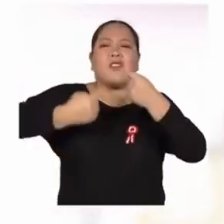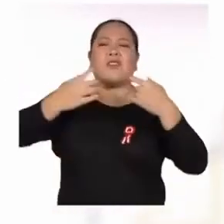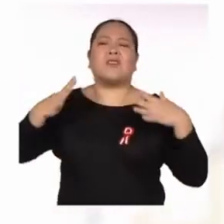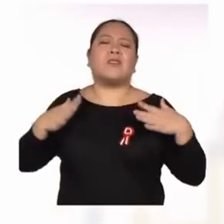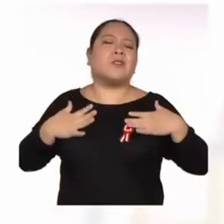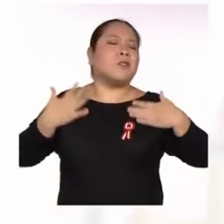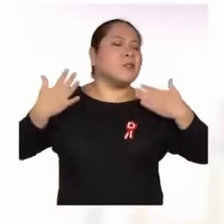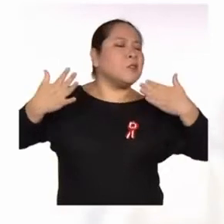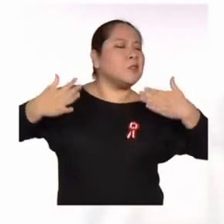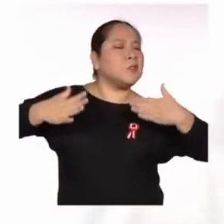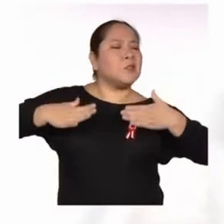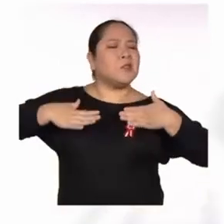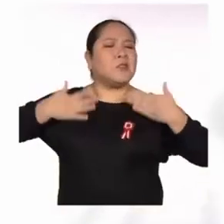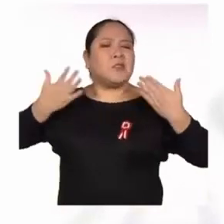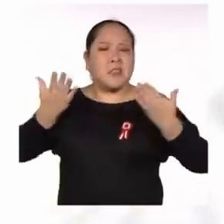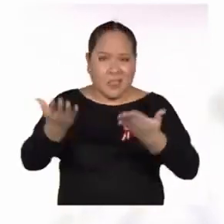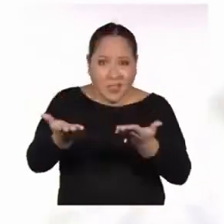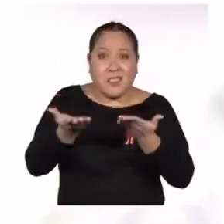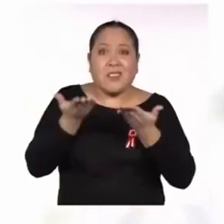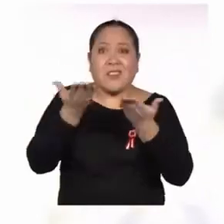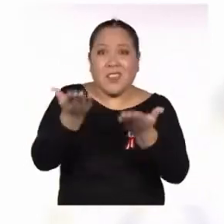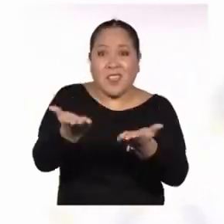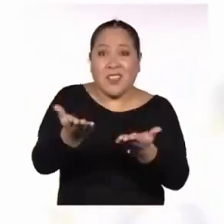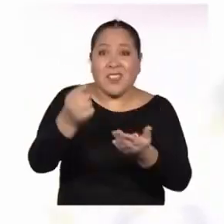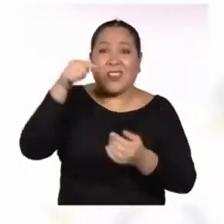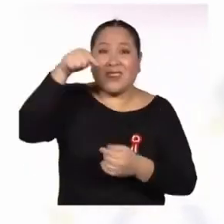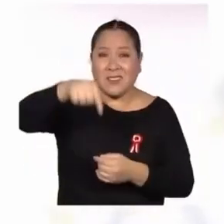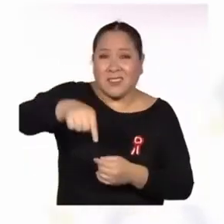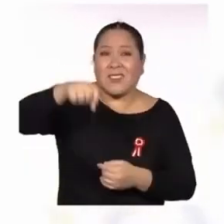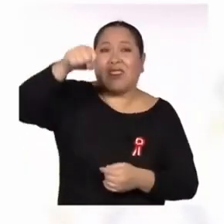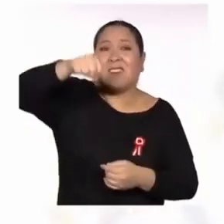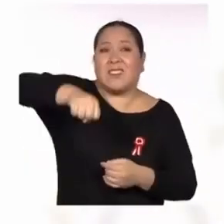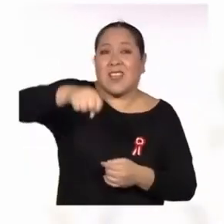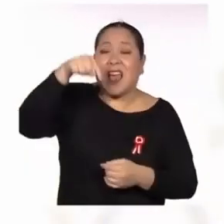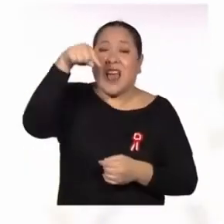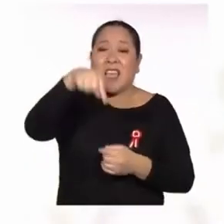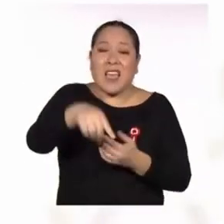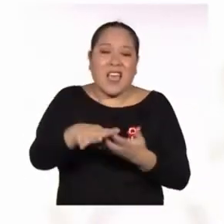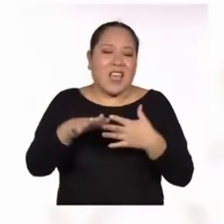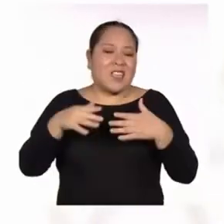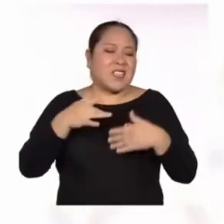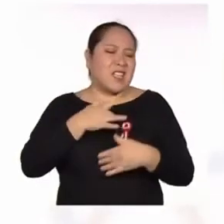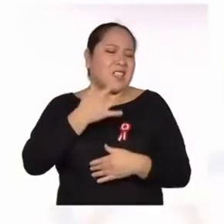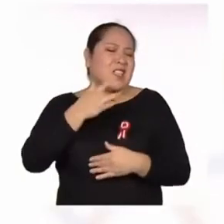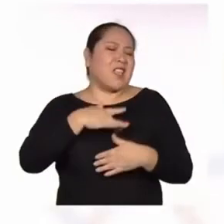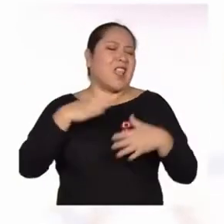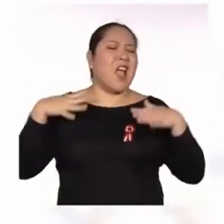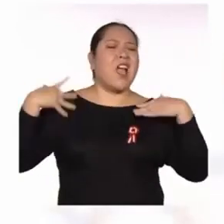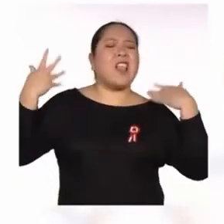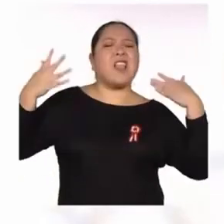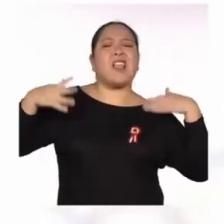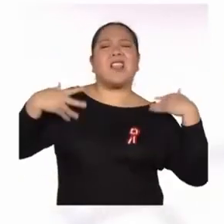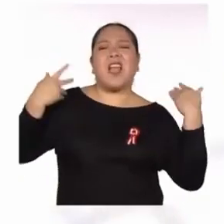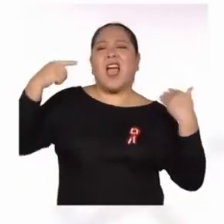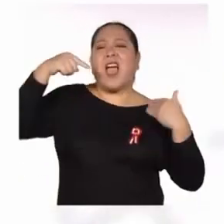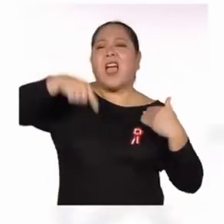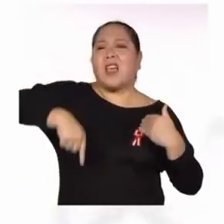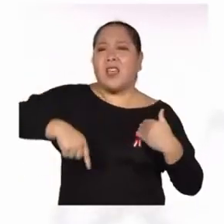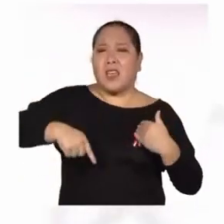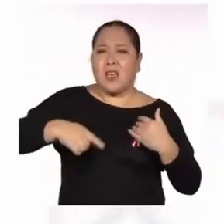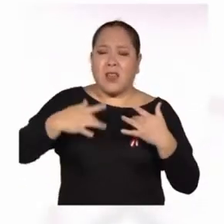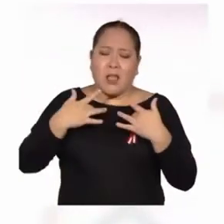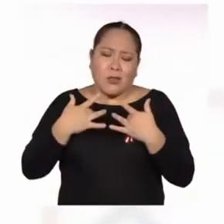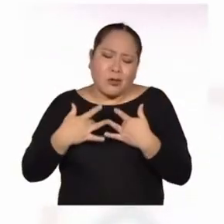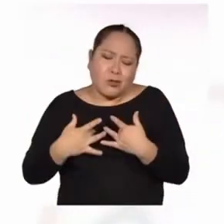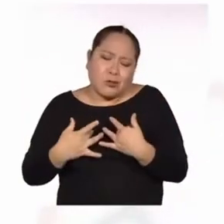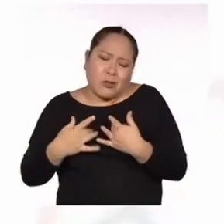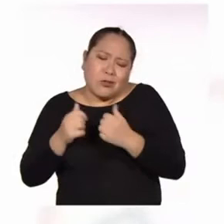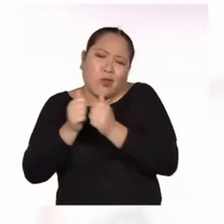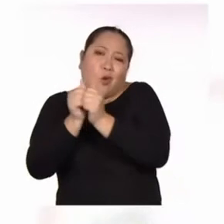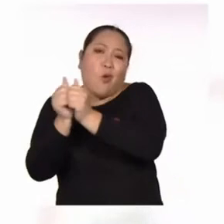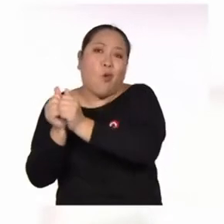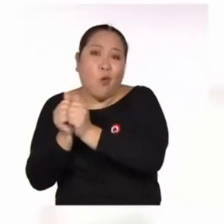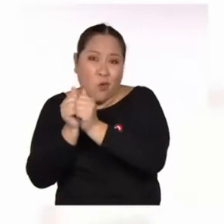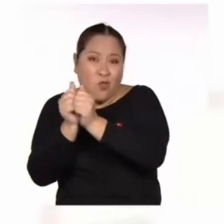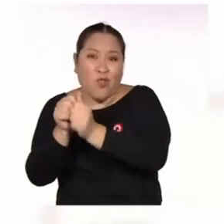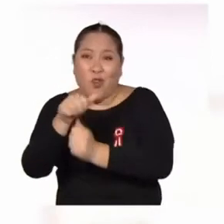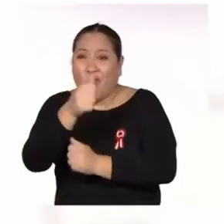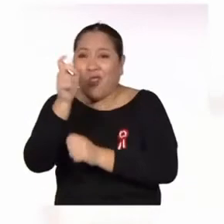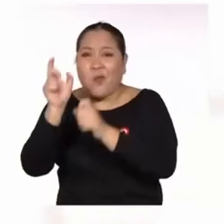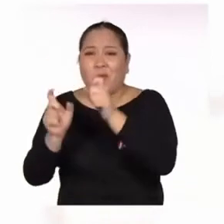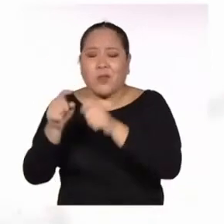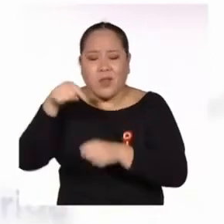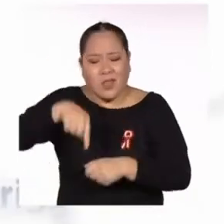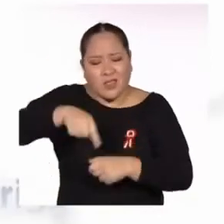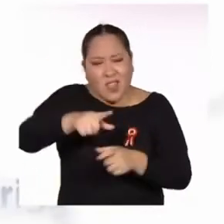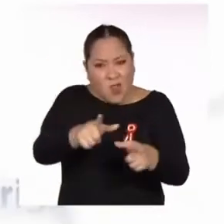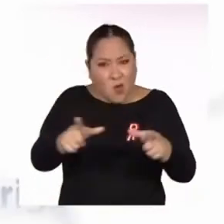que uno tiene eso es allí se encuentran alegrías allí la pena es compartir el suelo donde